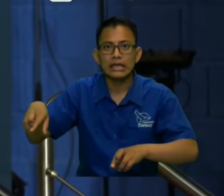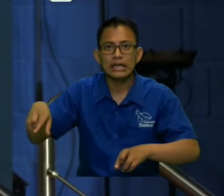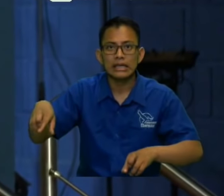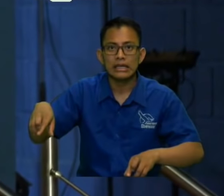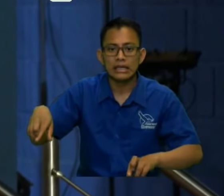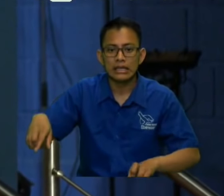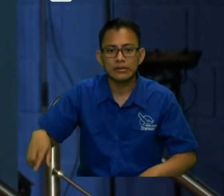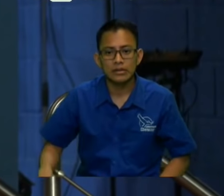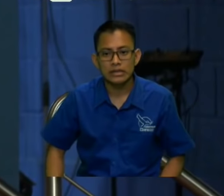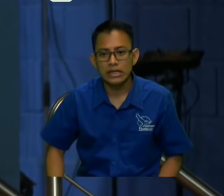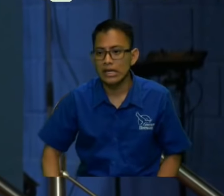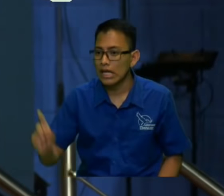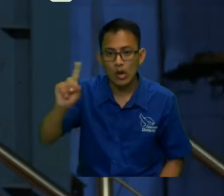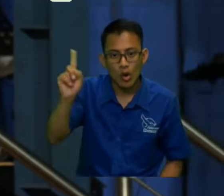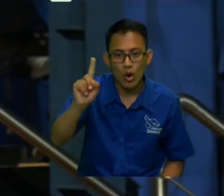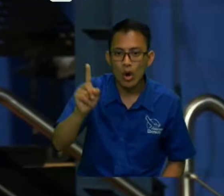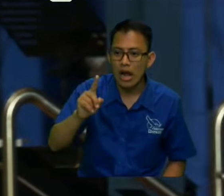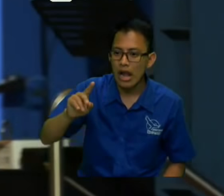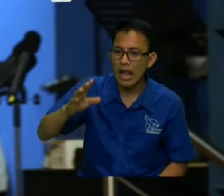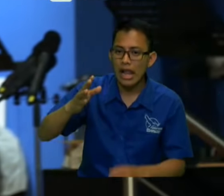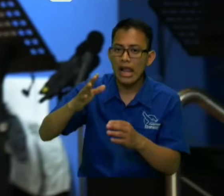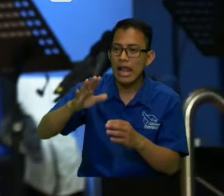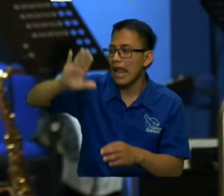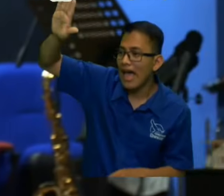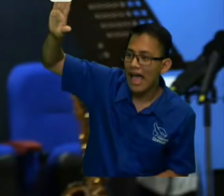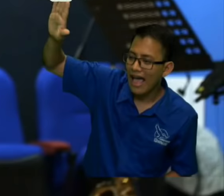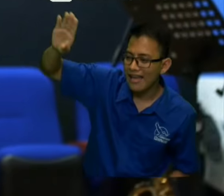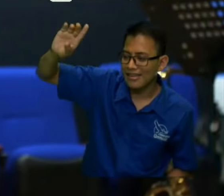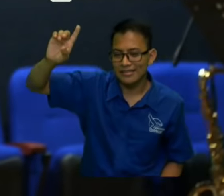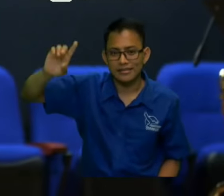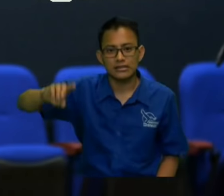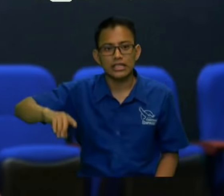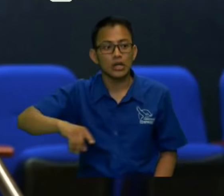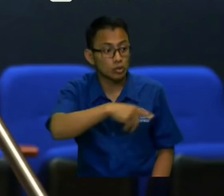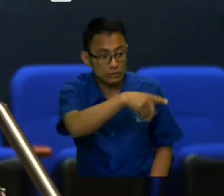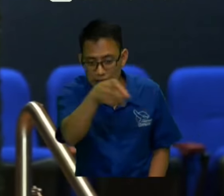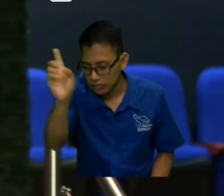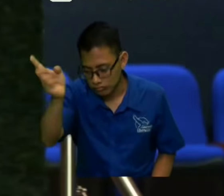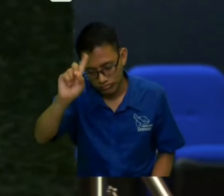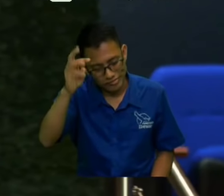se acuerdan, pero sí lo han tenido.